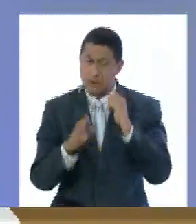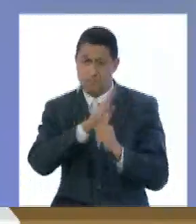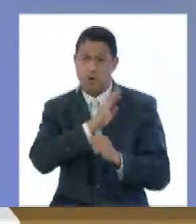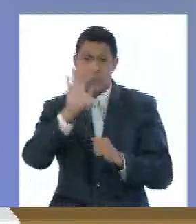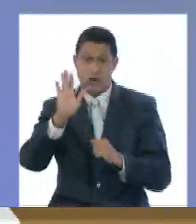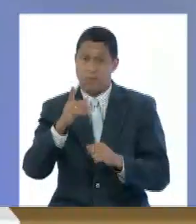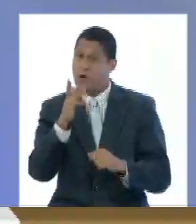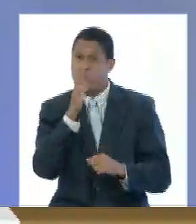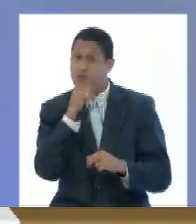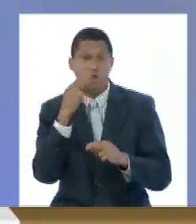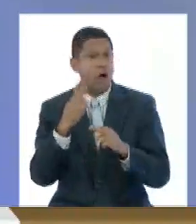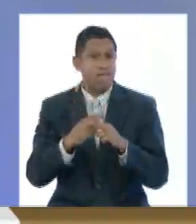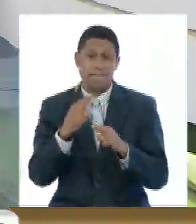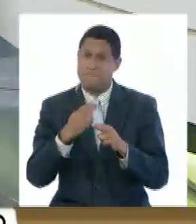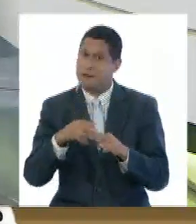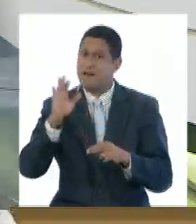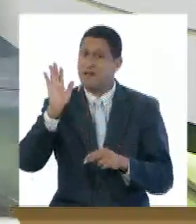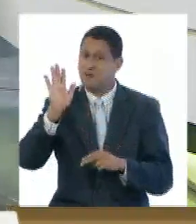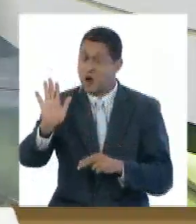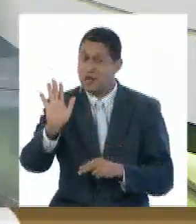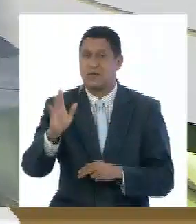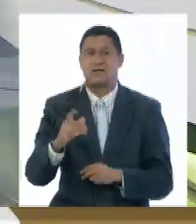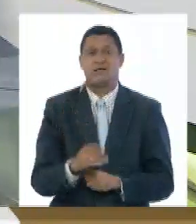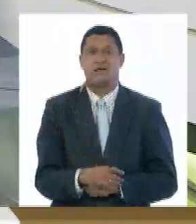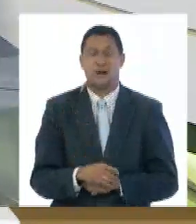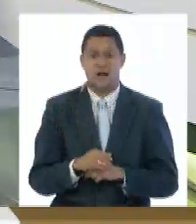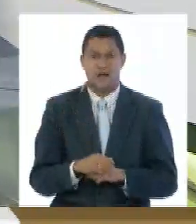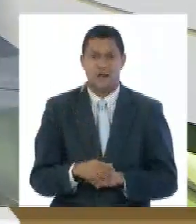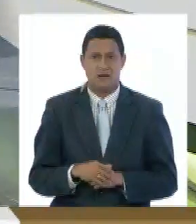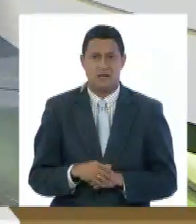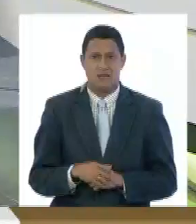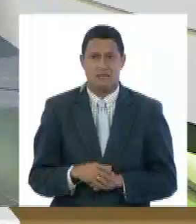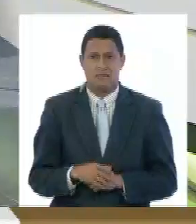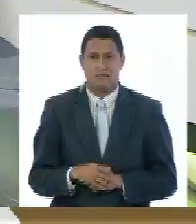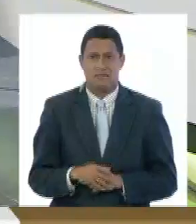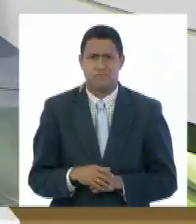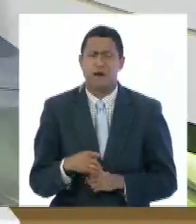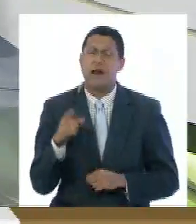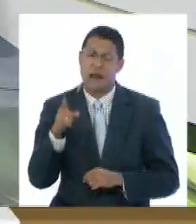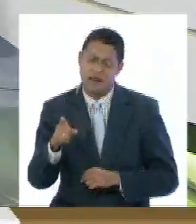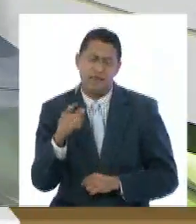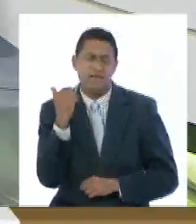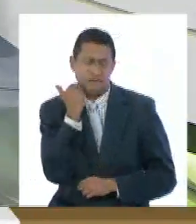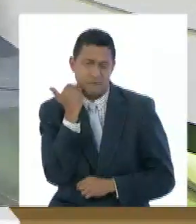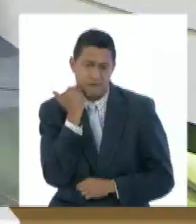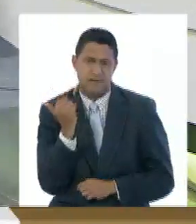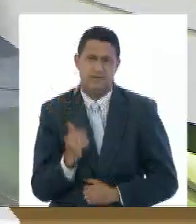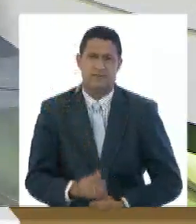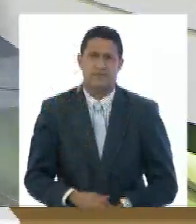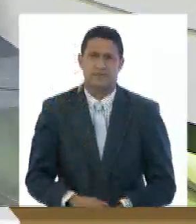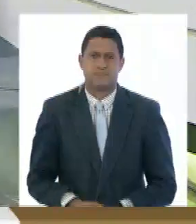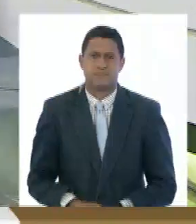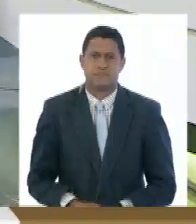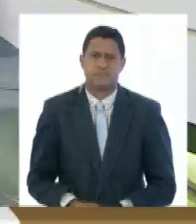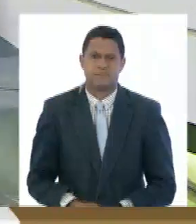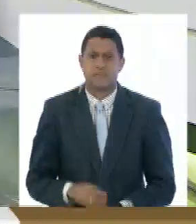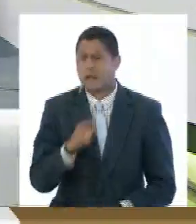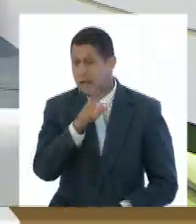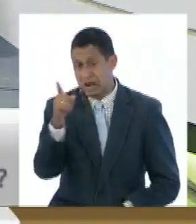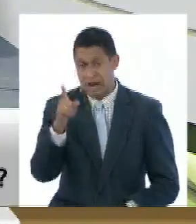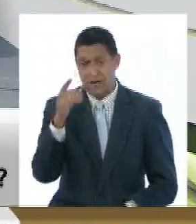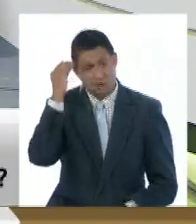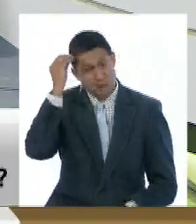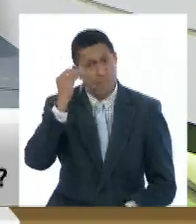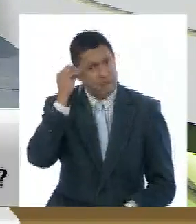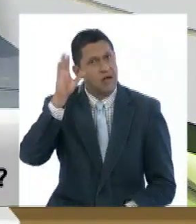no está en el riesgo de contagio. Porque no hay un riesgo inmunológico, epidemiológicamente hablando, para ese tipo de enfermedad. Ellos están